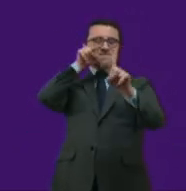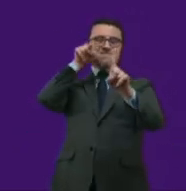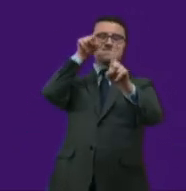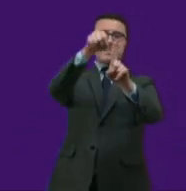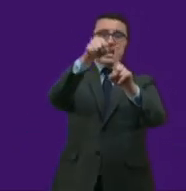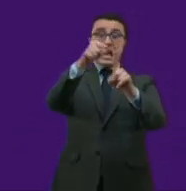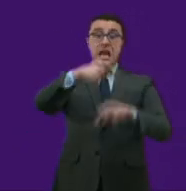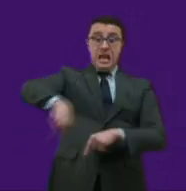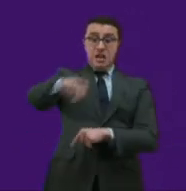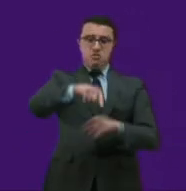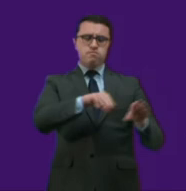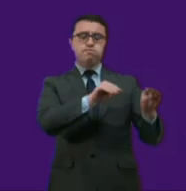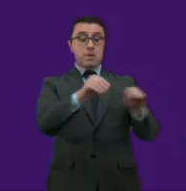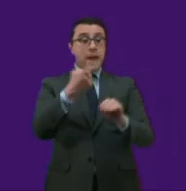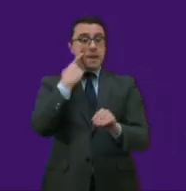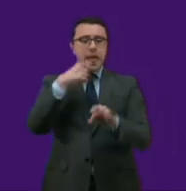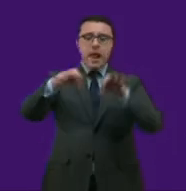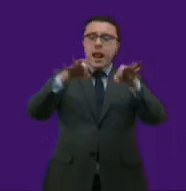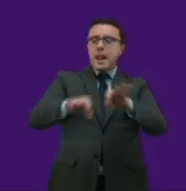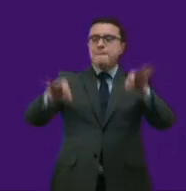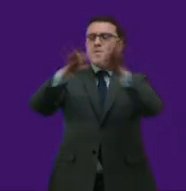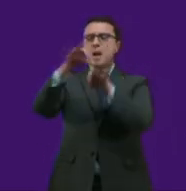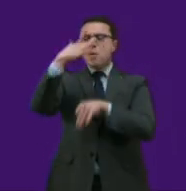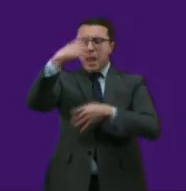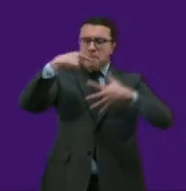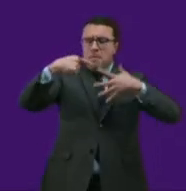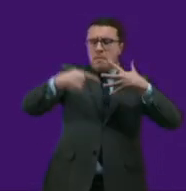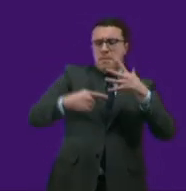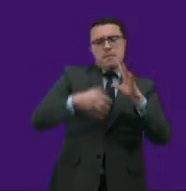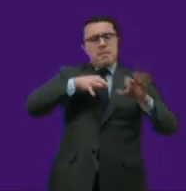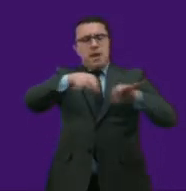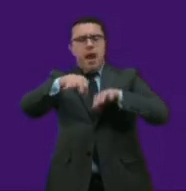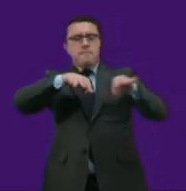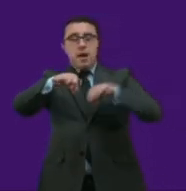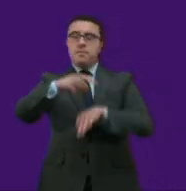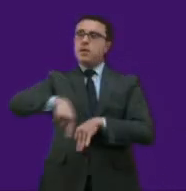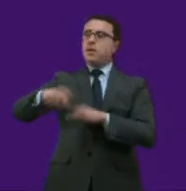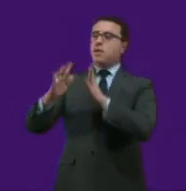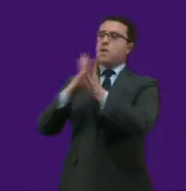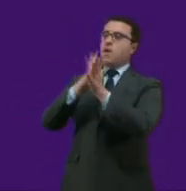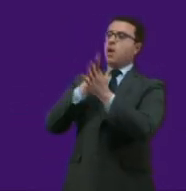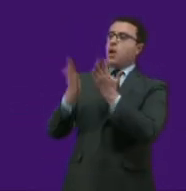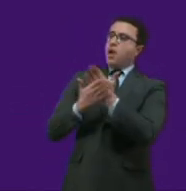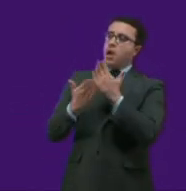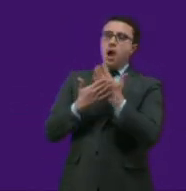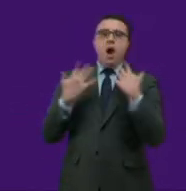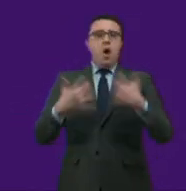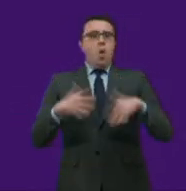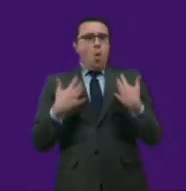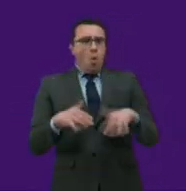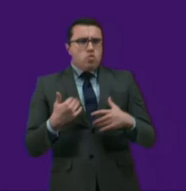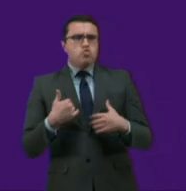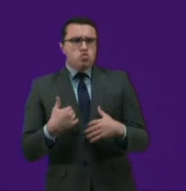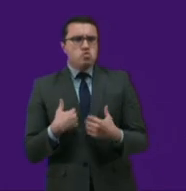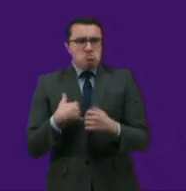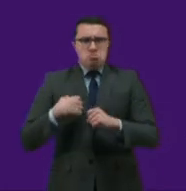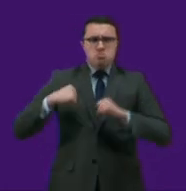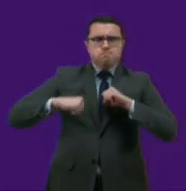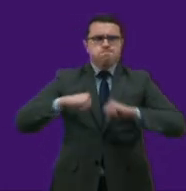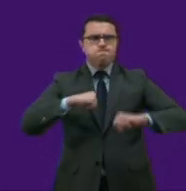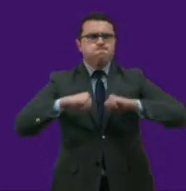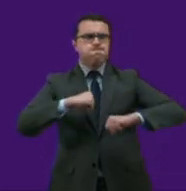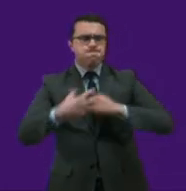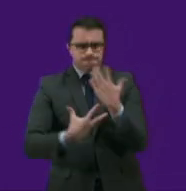es importante, ven para qué es importante, observan de primera mano el resultado que está teniendo su trabajo y eso los engancha